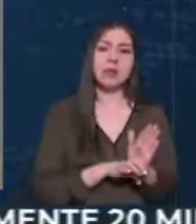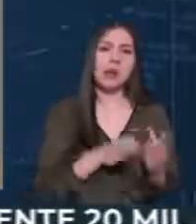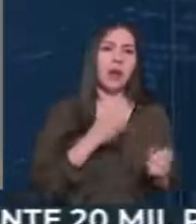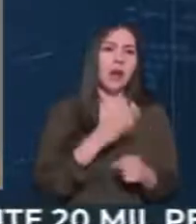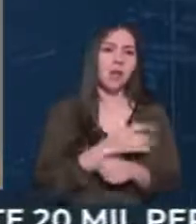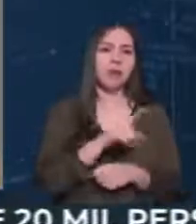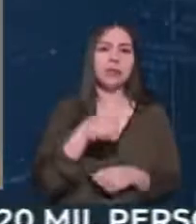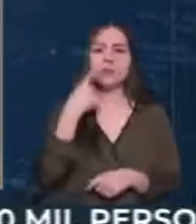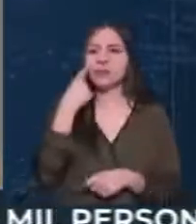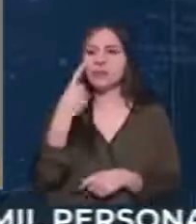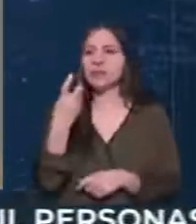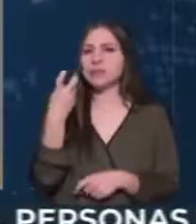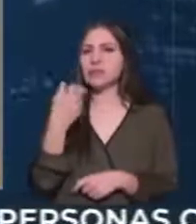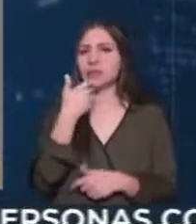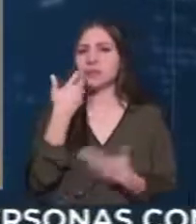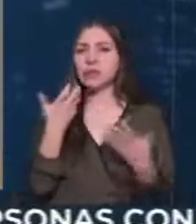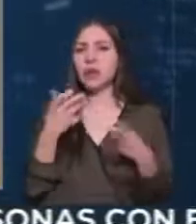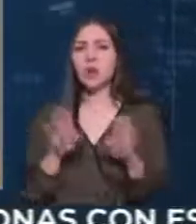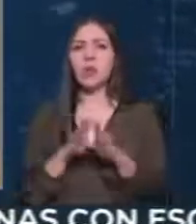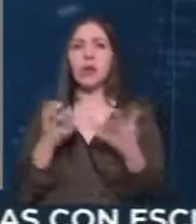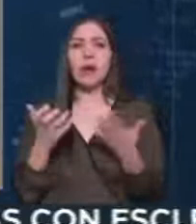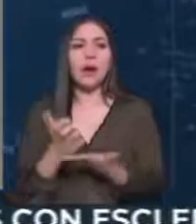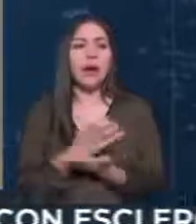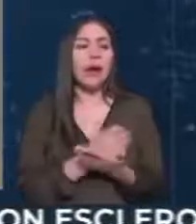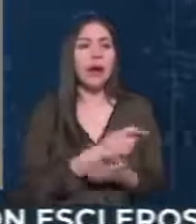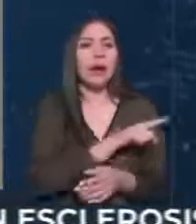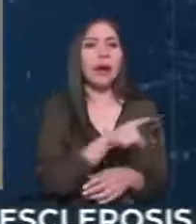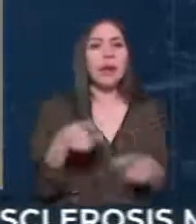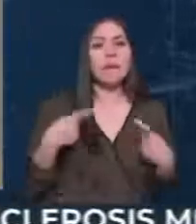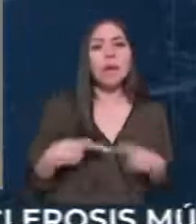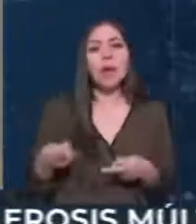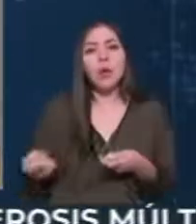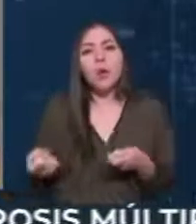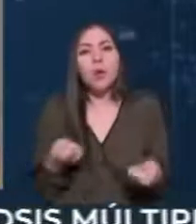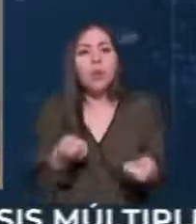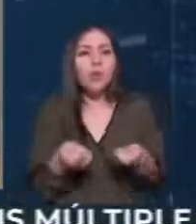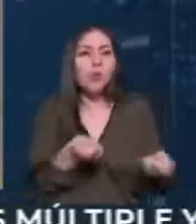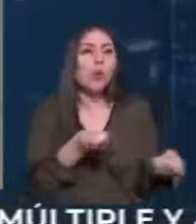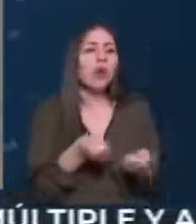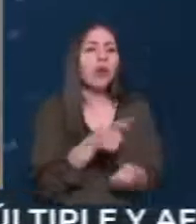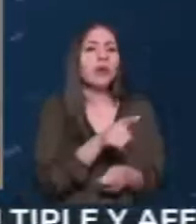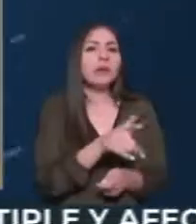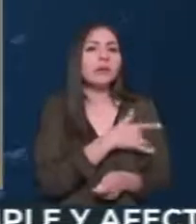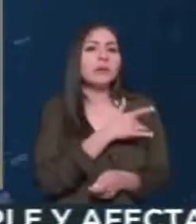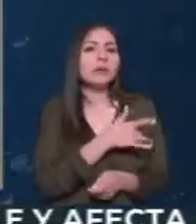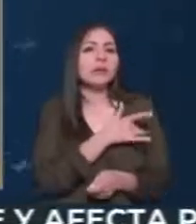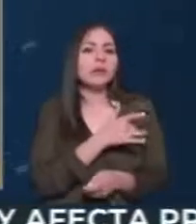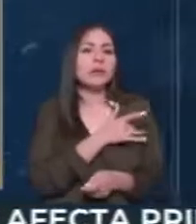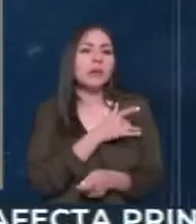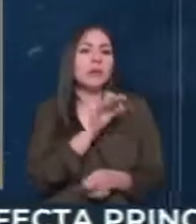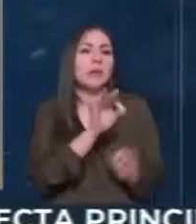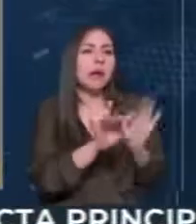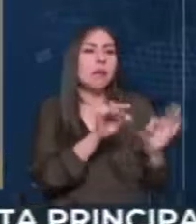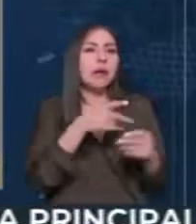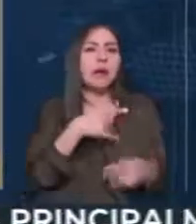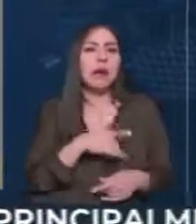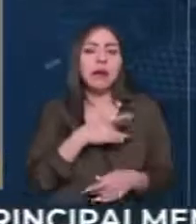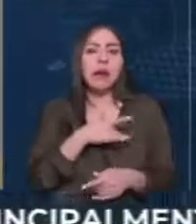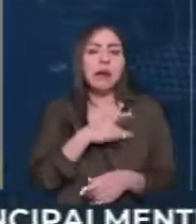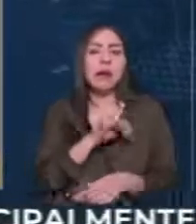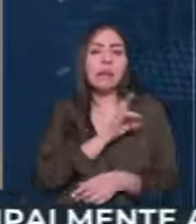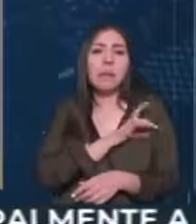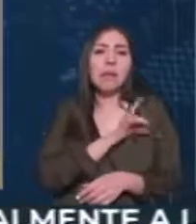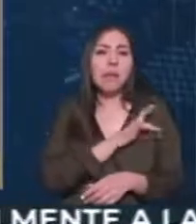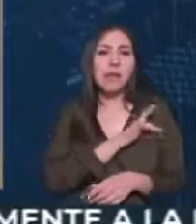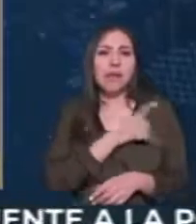esa intención de manipular a la población, de meter miedo, de orientar el voto a la conveniencia no del país,